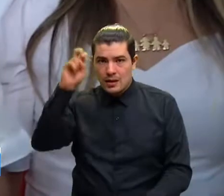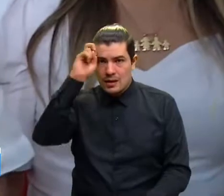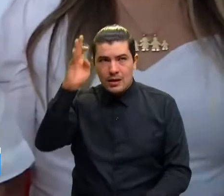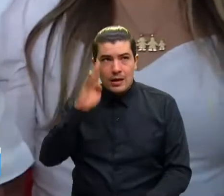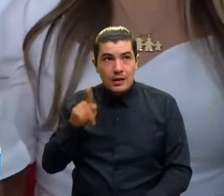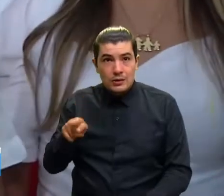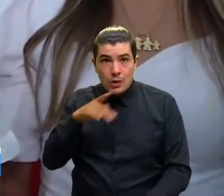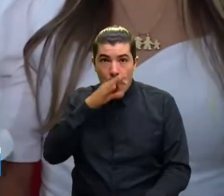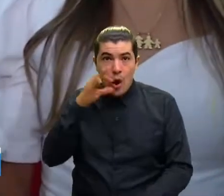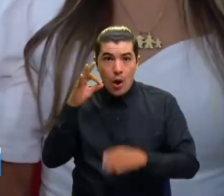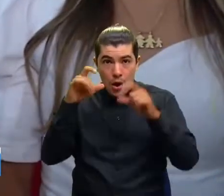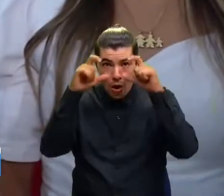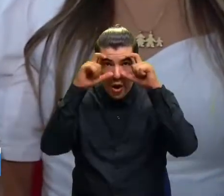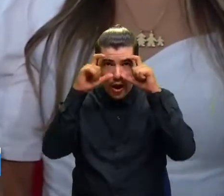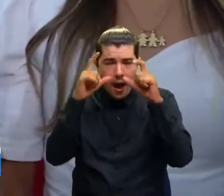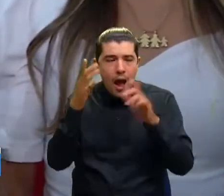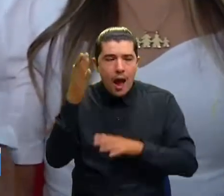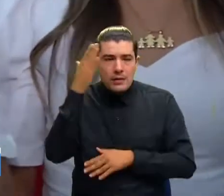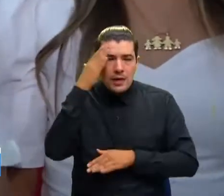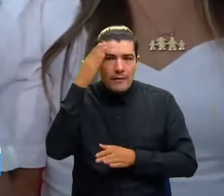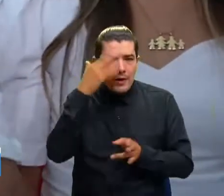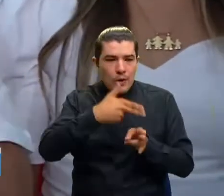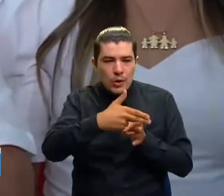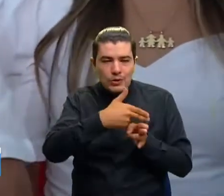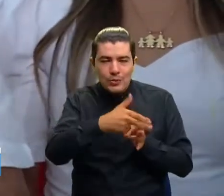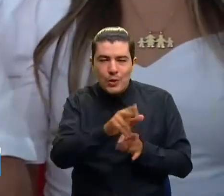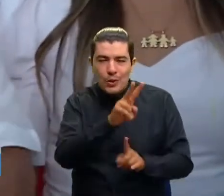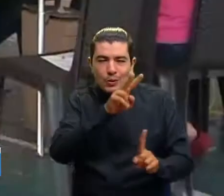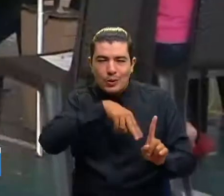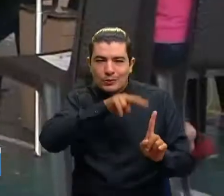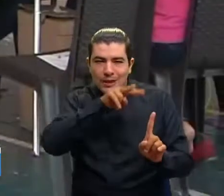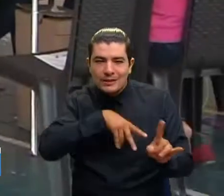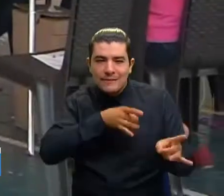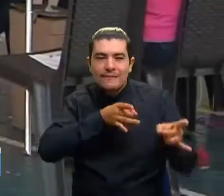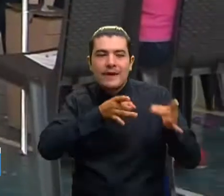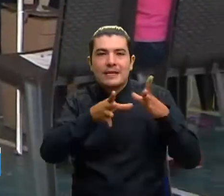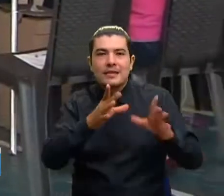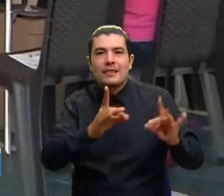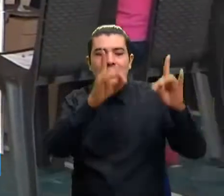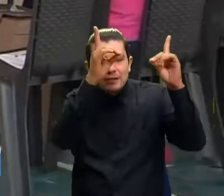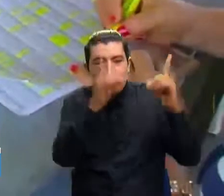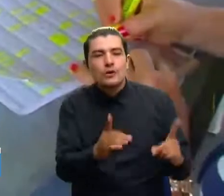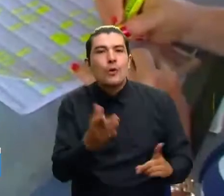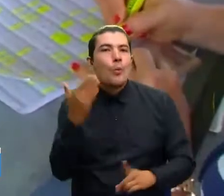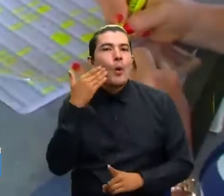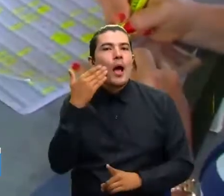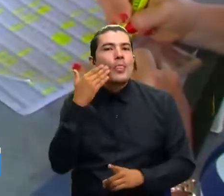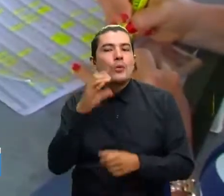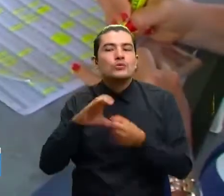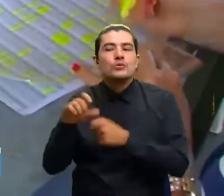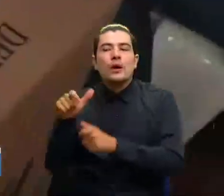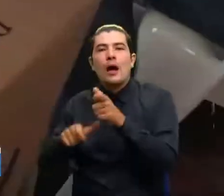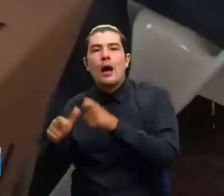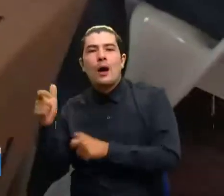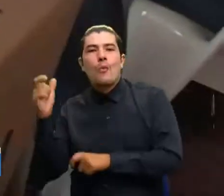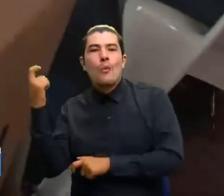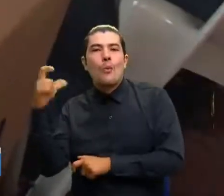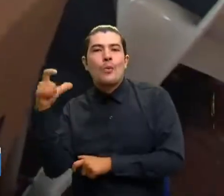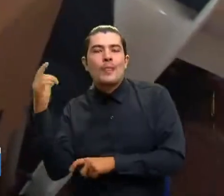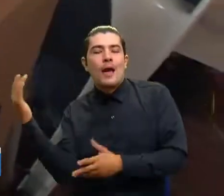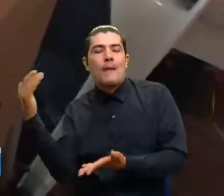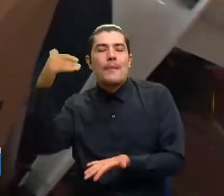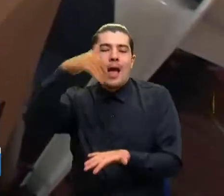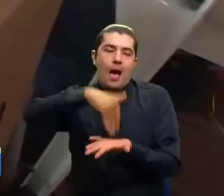Serrano, determine en una fecha no superior a los próximos 2 meses para que sean llamados los cucuteños a las urnas y puedan